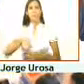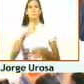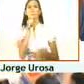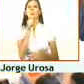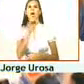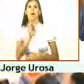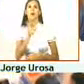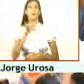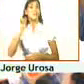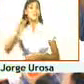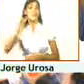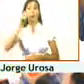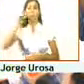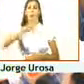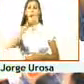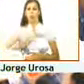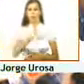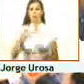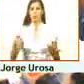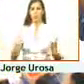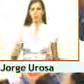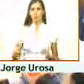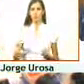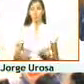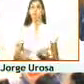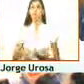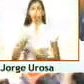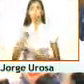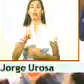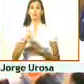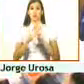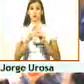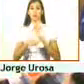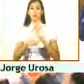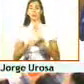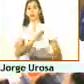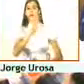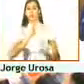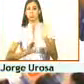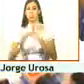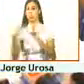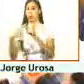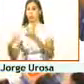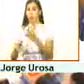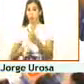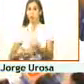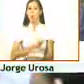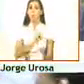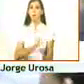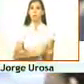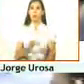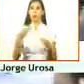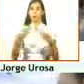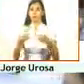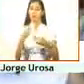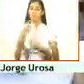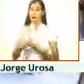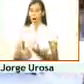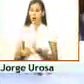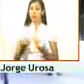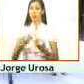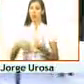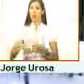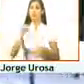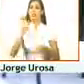pueblo venezolano y en uso de sus atribuciones constitucionales han seleccionado al resto de los poderes públicos. Indicó que en este pronunciamiento